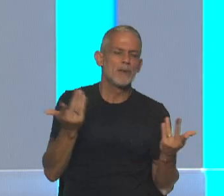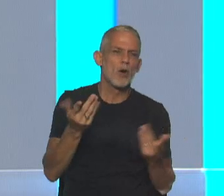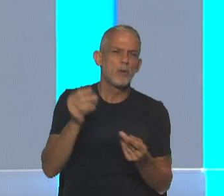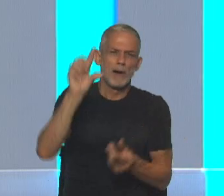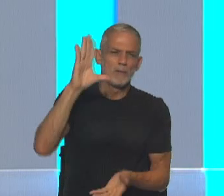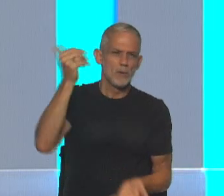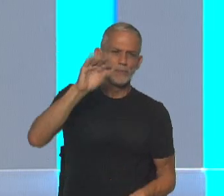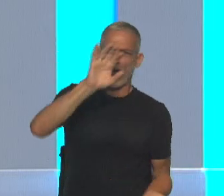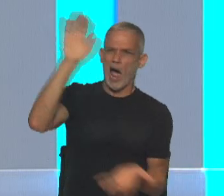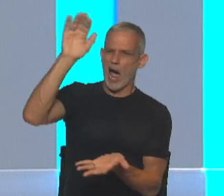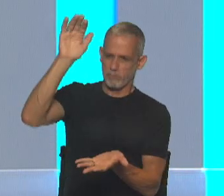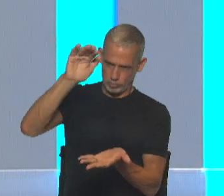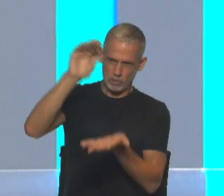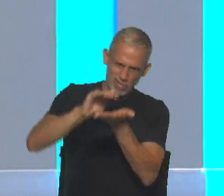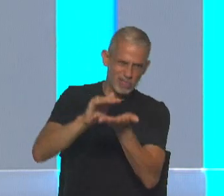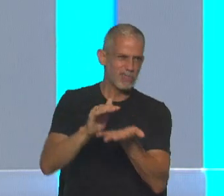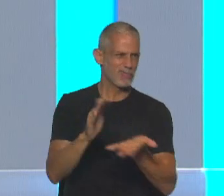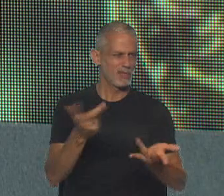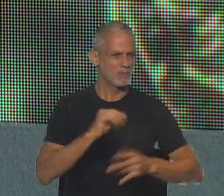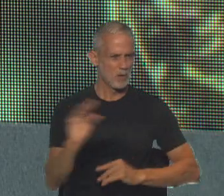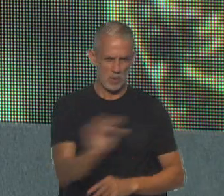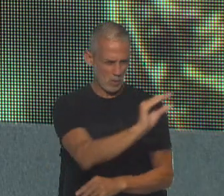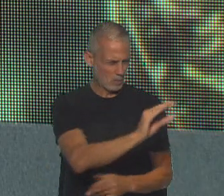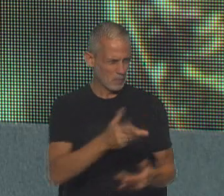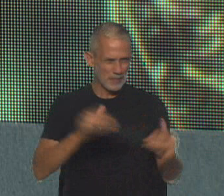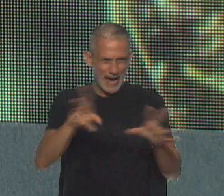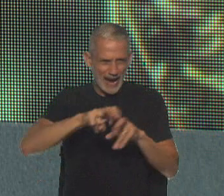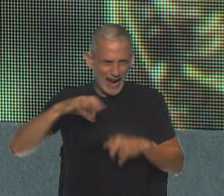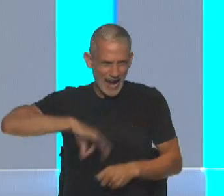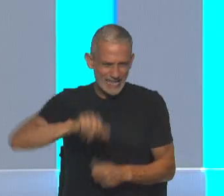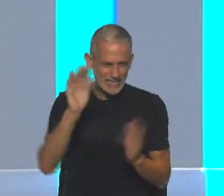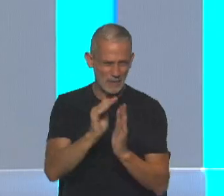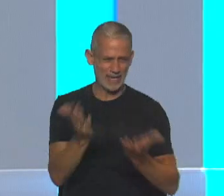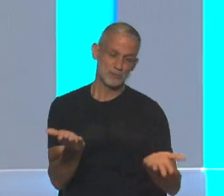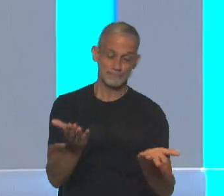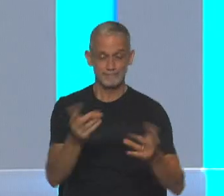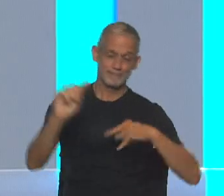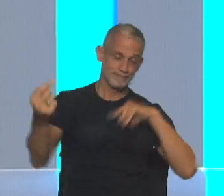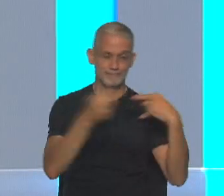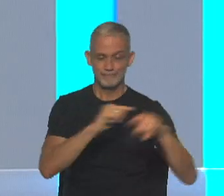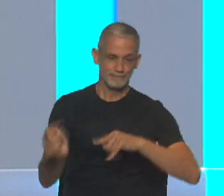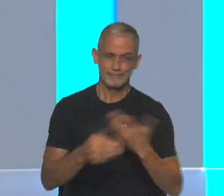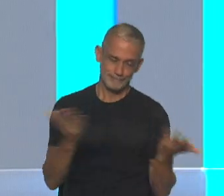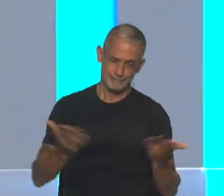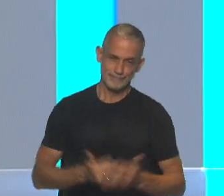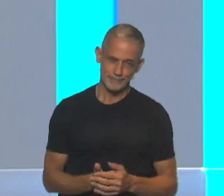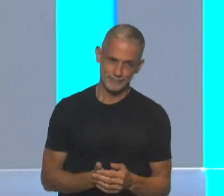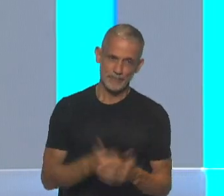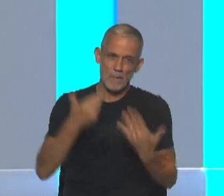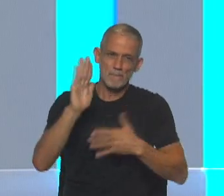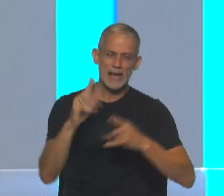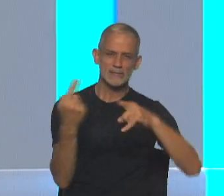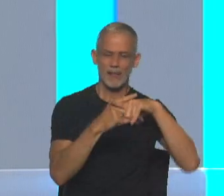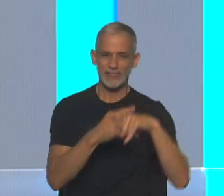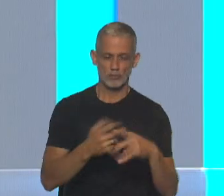Porto menos pero gano estoy un rato también entonces bueno de eso eso seguramente es lo que va a dar mayor lugar